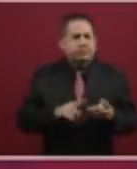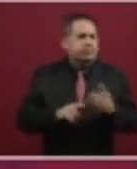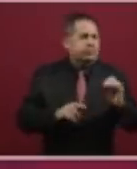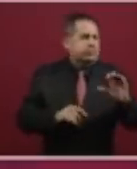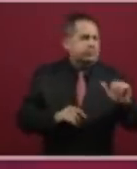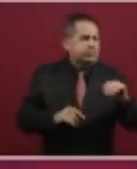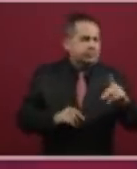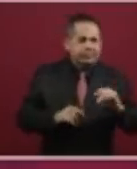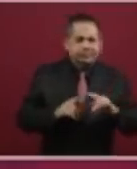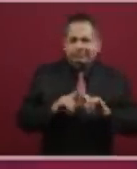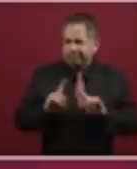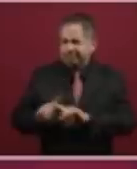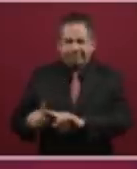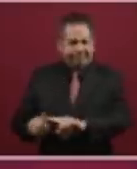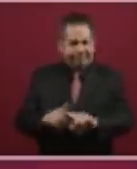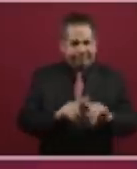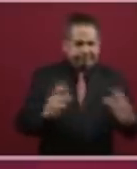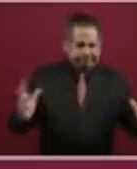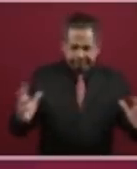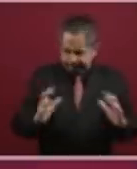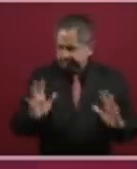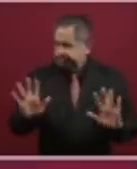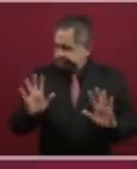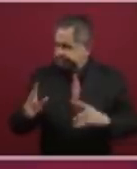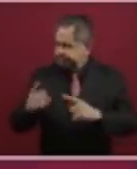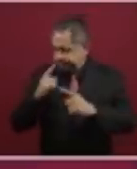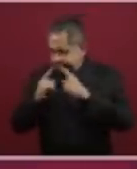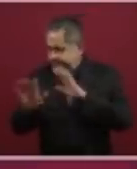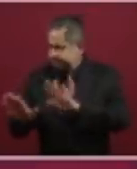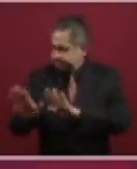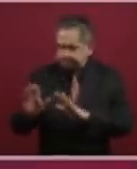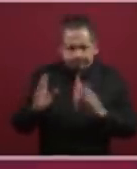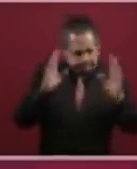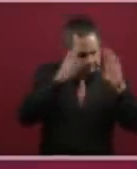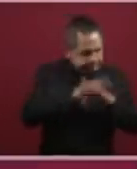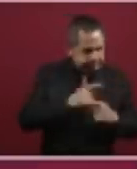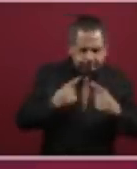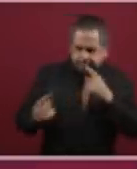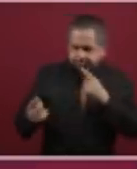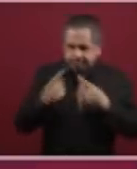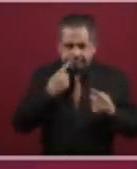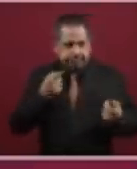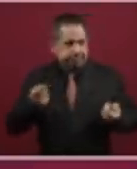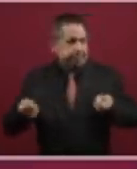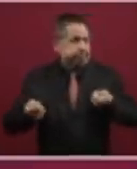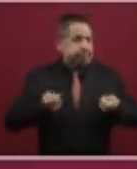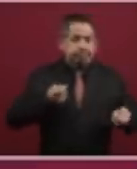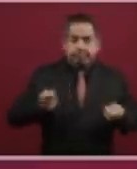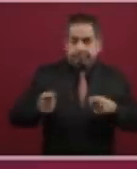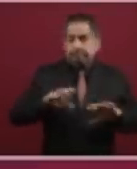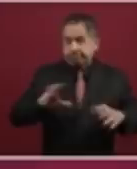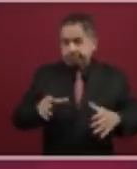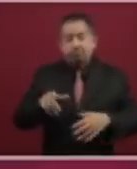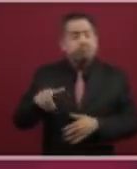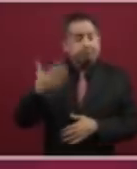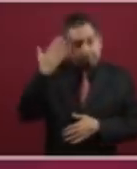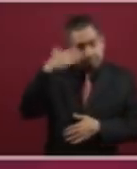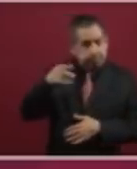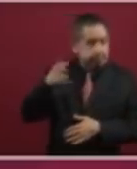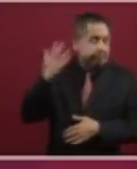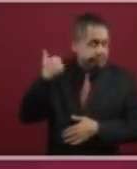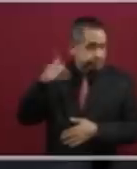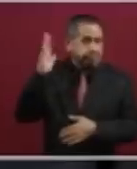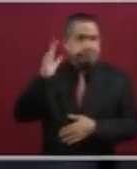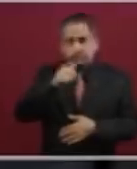Ocampo, con todos. Entonces había estas